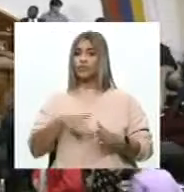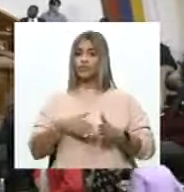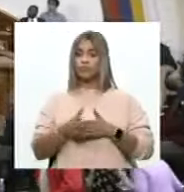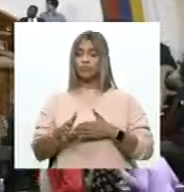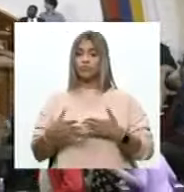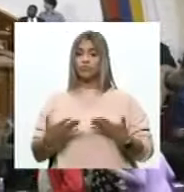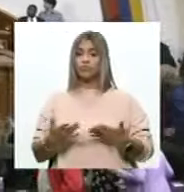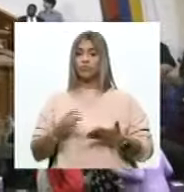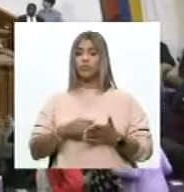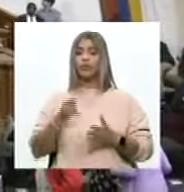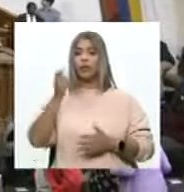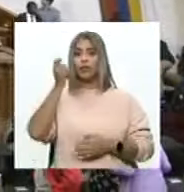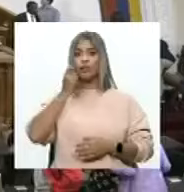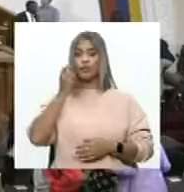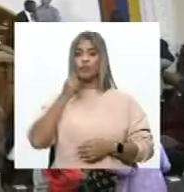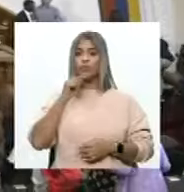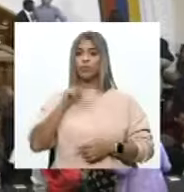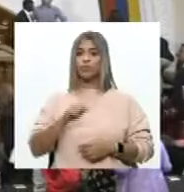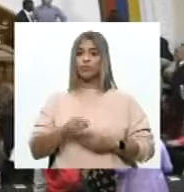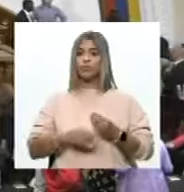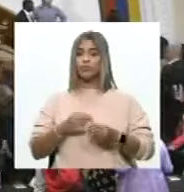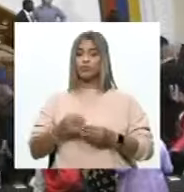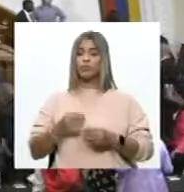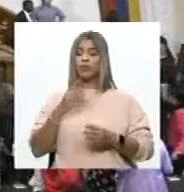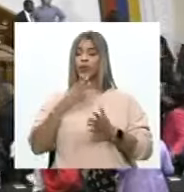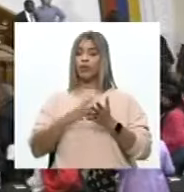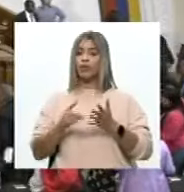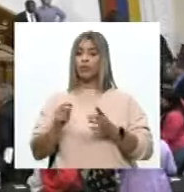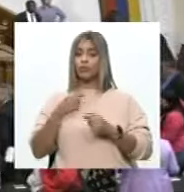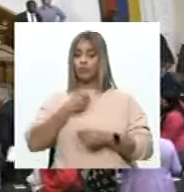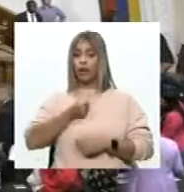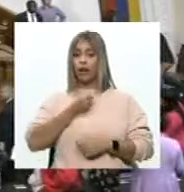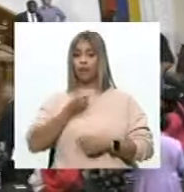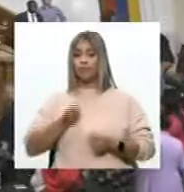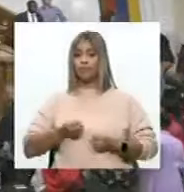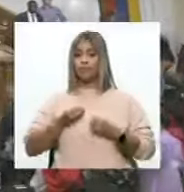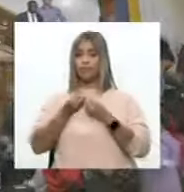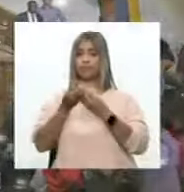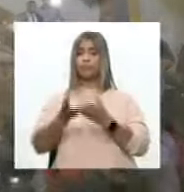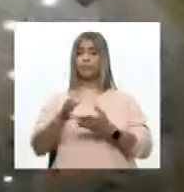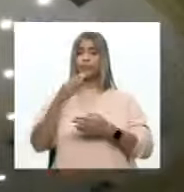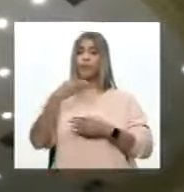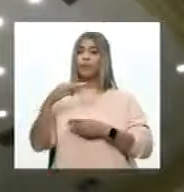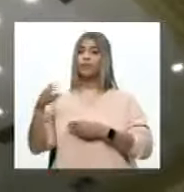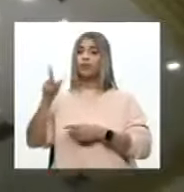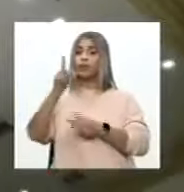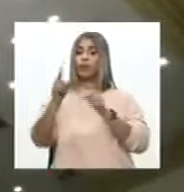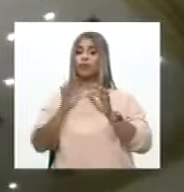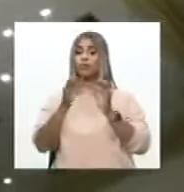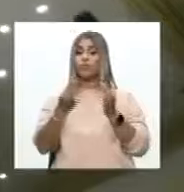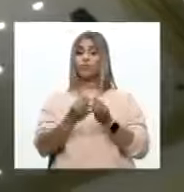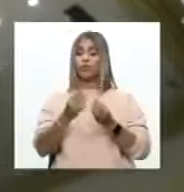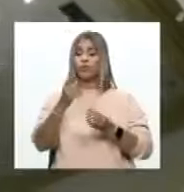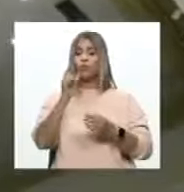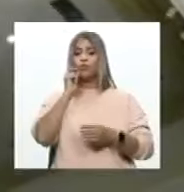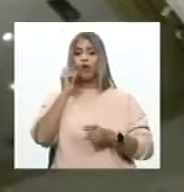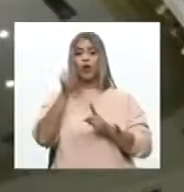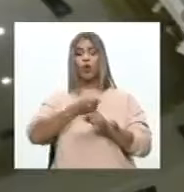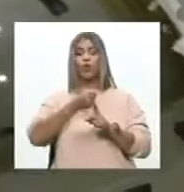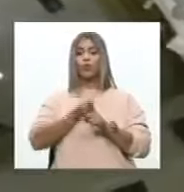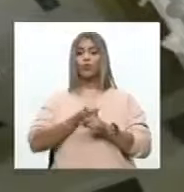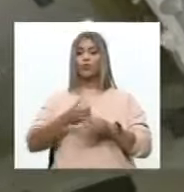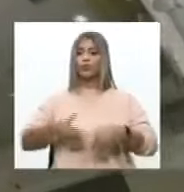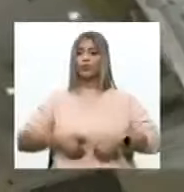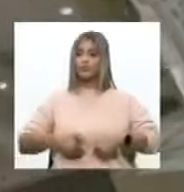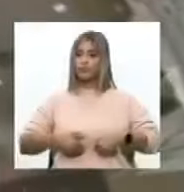en el cual la diputada Sony Sánchez tomó el derecho de palabra para enviar un mensaje a la familia de una mujer de lucha, constancia